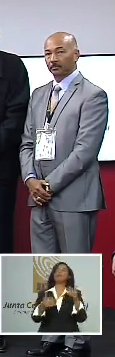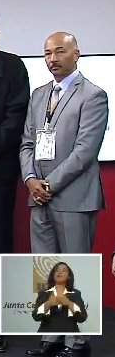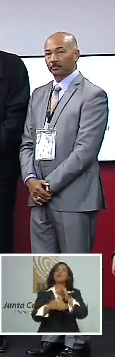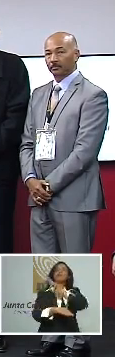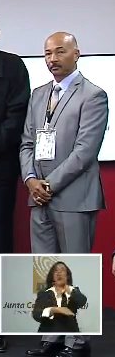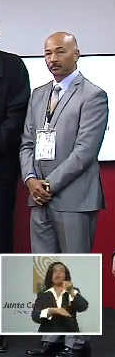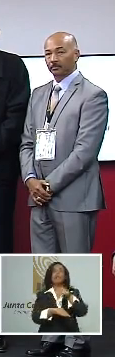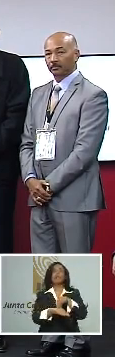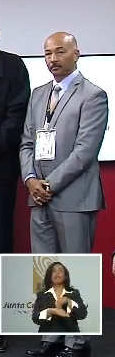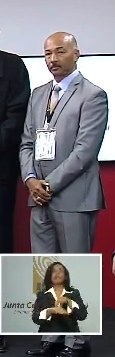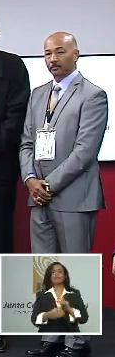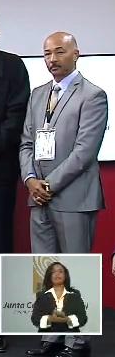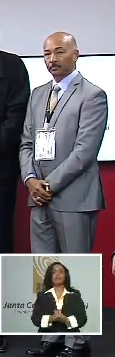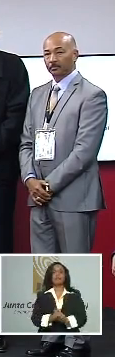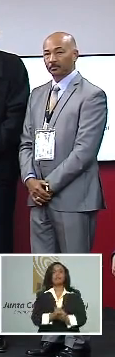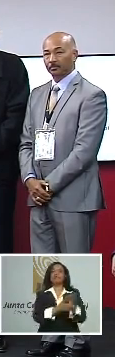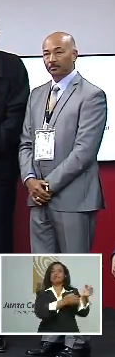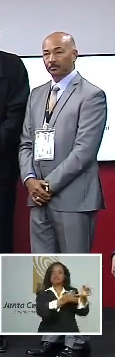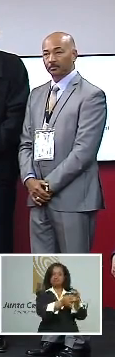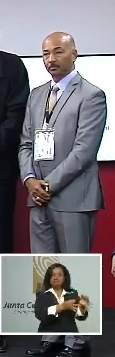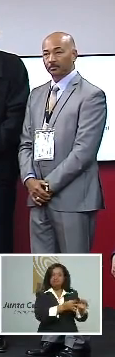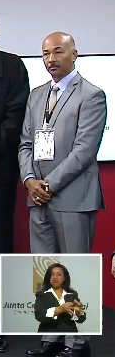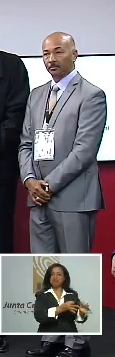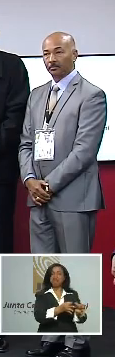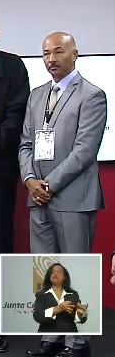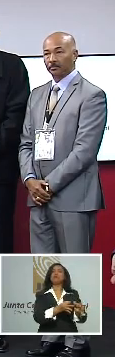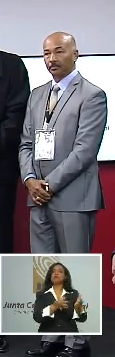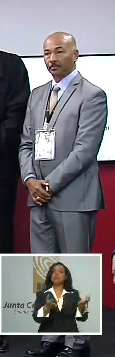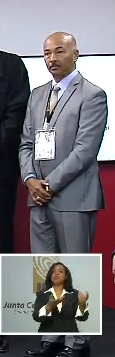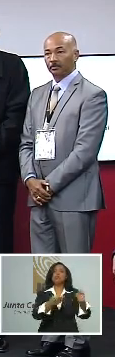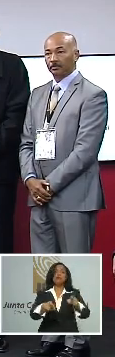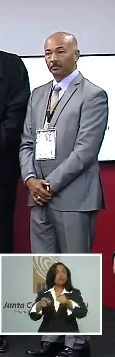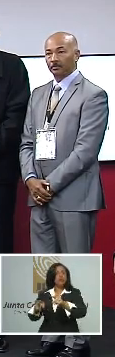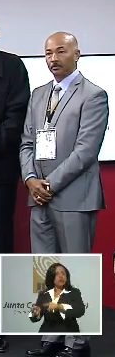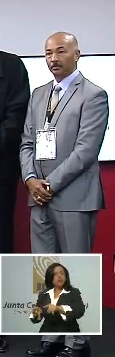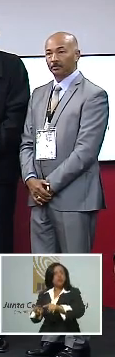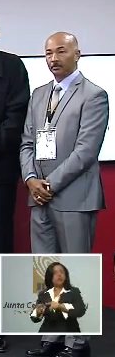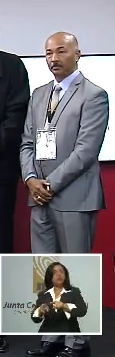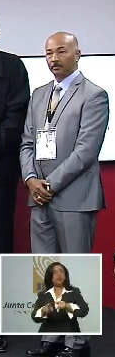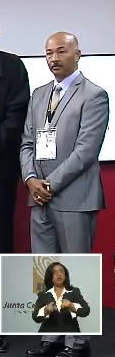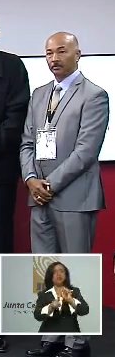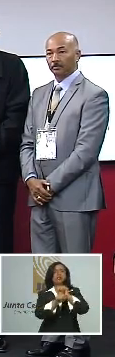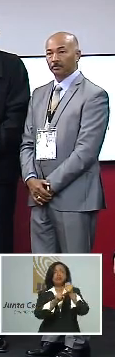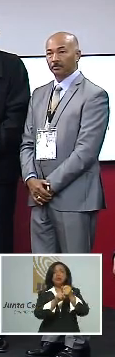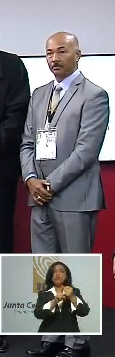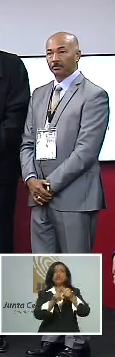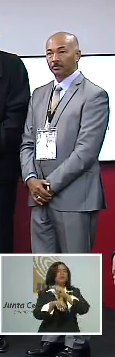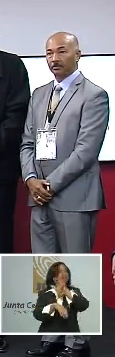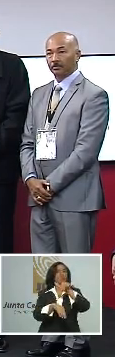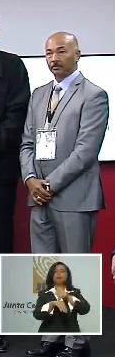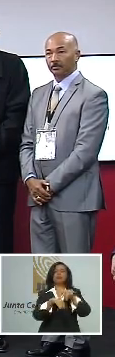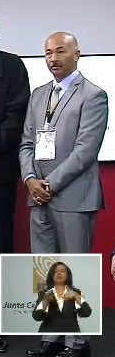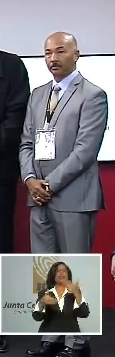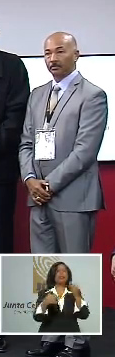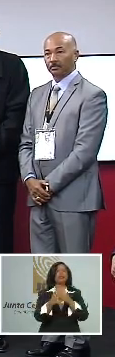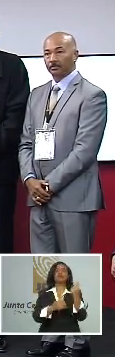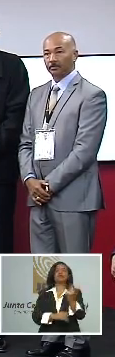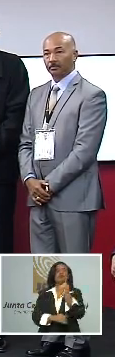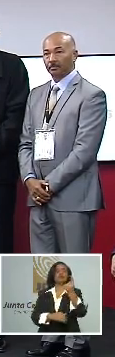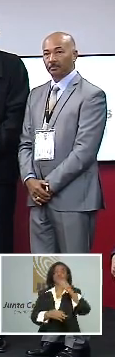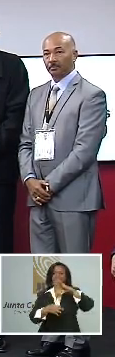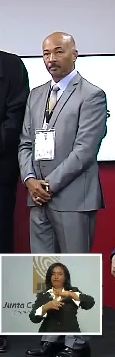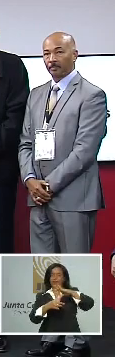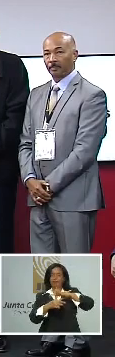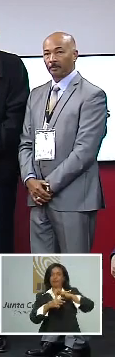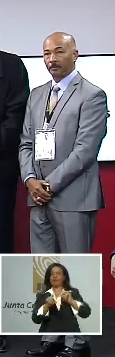normalidad, como le he explicado, casos aislados que han pasado, como es normal en todo inicio. Pero repito de